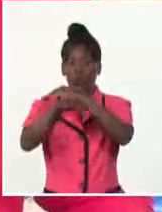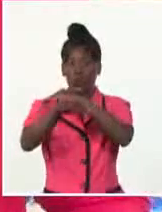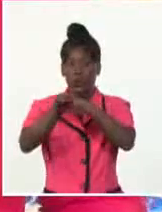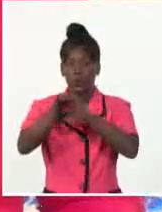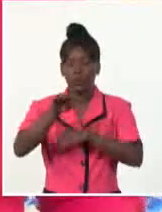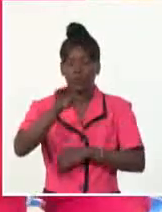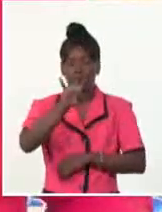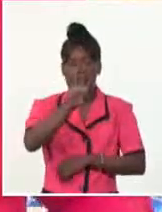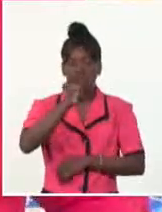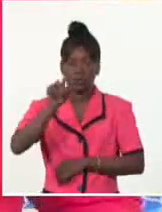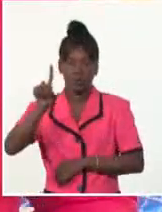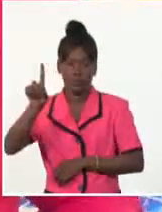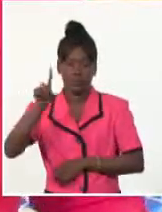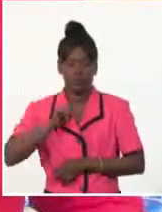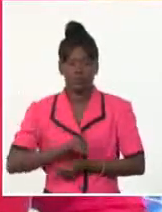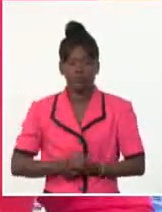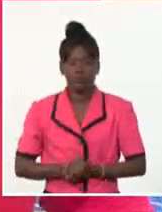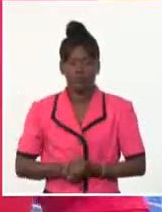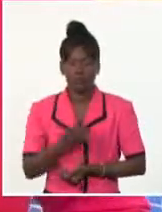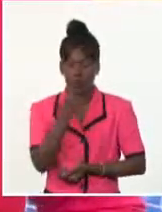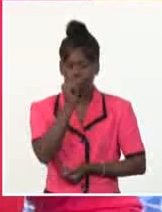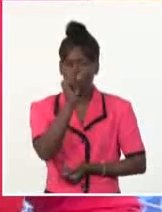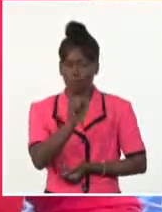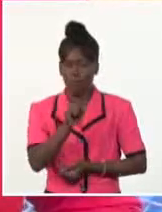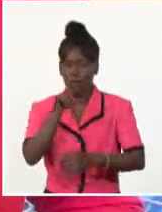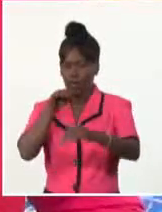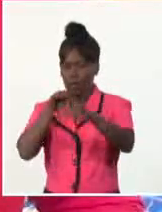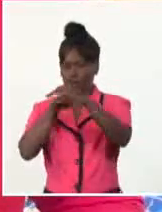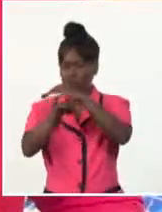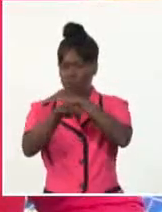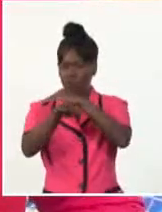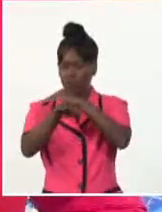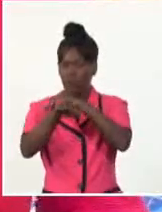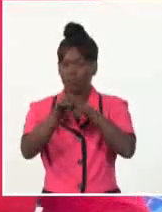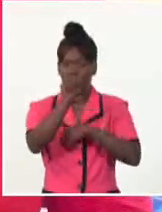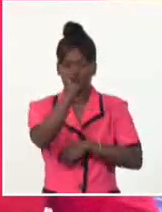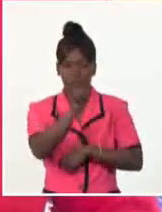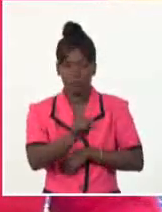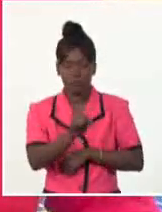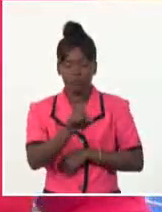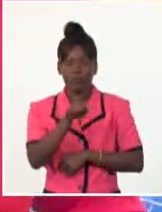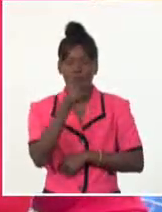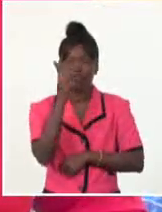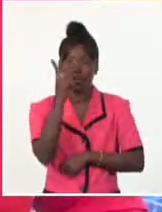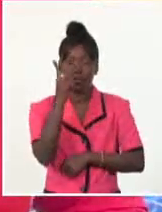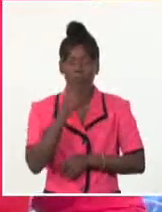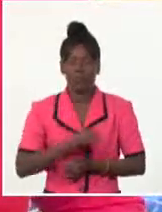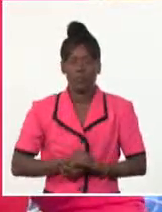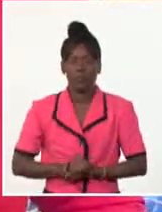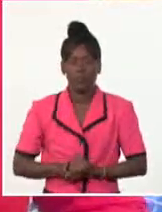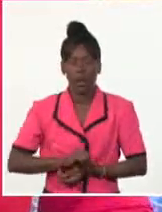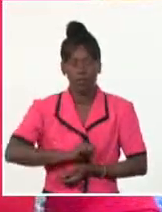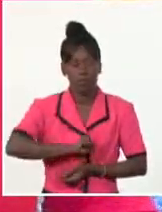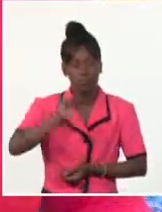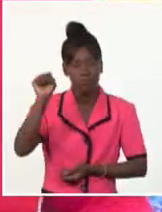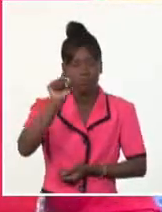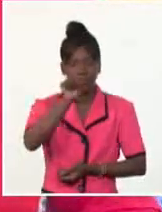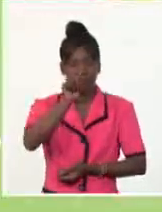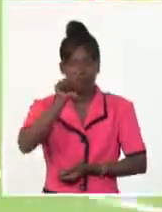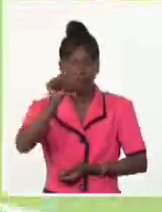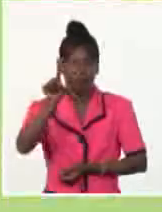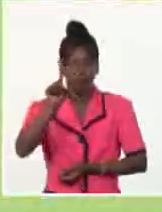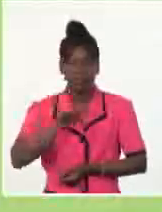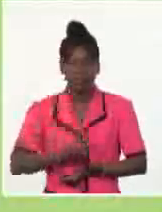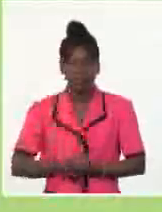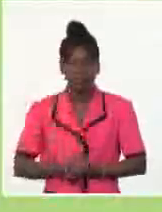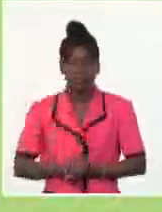Veces por los avileños y el líder goleador de la justa, Carlos Manuel Consuegra, marcó otros dos para llegar a 11 y consolidarse